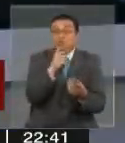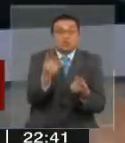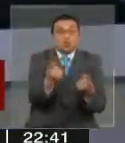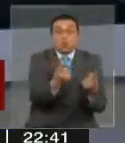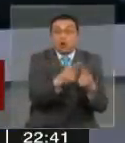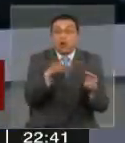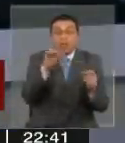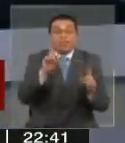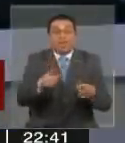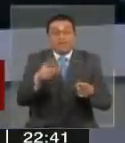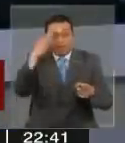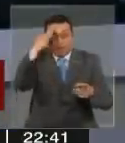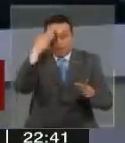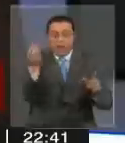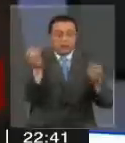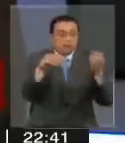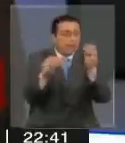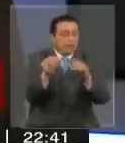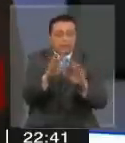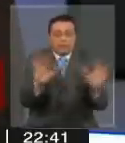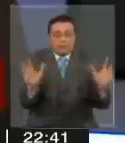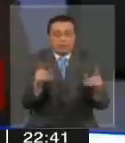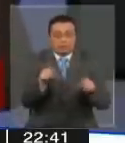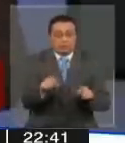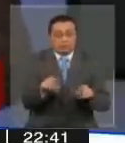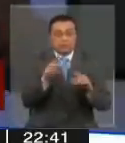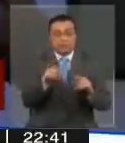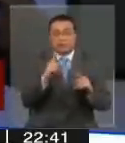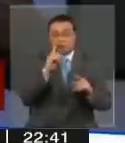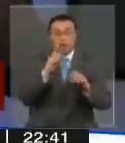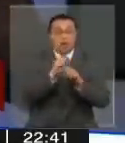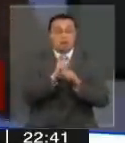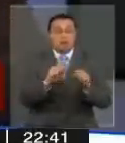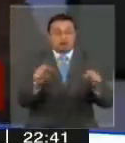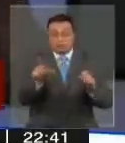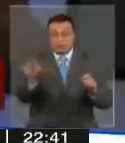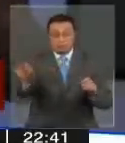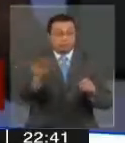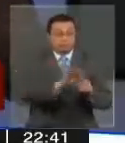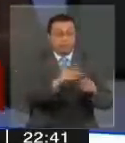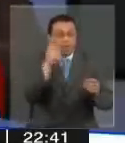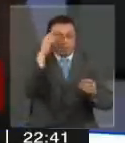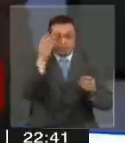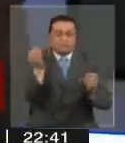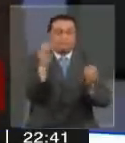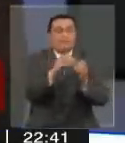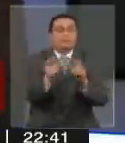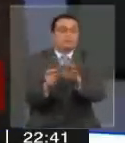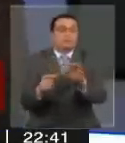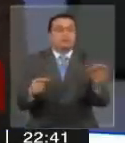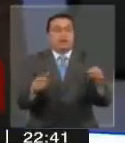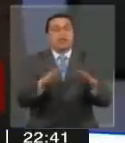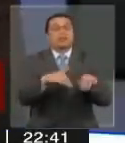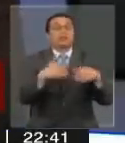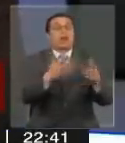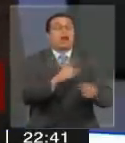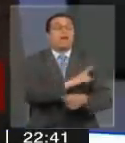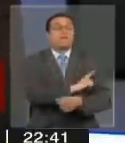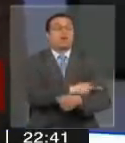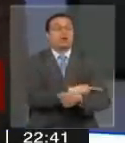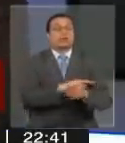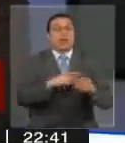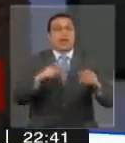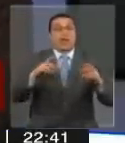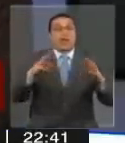que había que crearlo. Ese es el argumento que se da, que en el contexto era imposible encontrar a alguien y había que crear a alguien que le diera a las Fuerzas